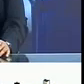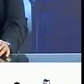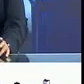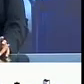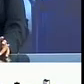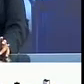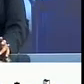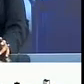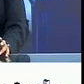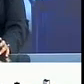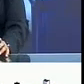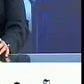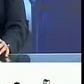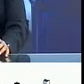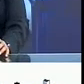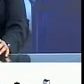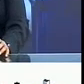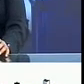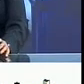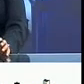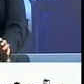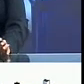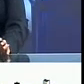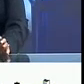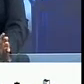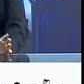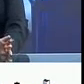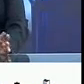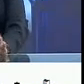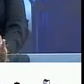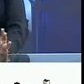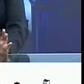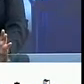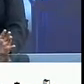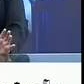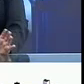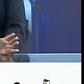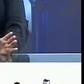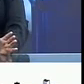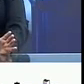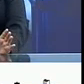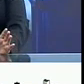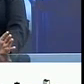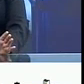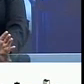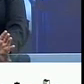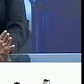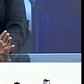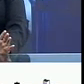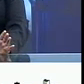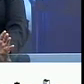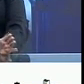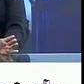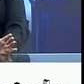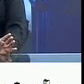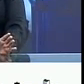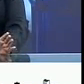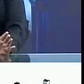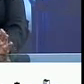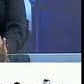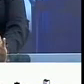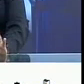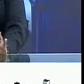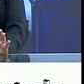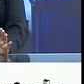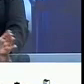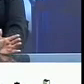Vamos con más, a contarles que en el país ya se habla de una reducción en la inflación de la economía, misma que puede generar beneficios a